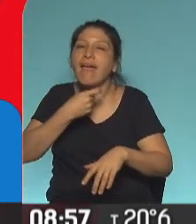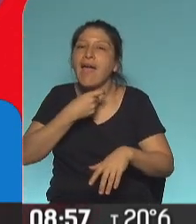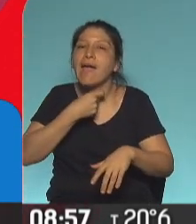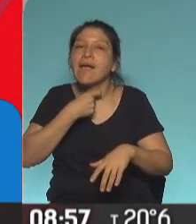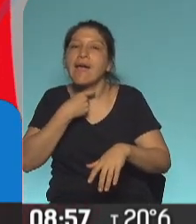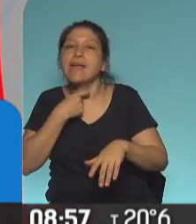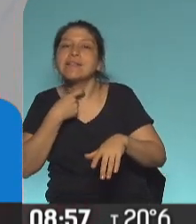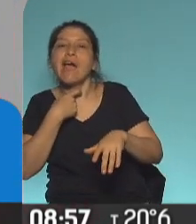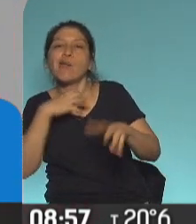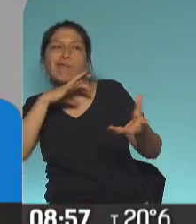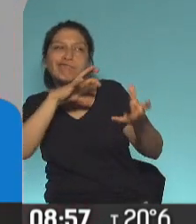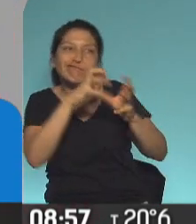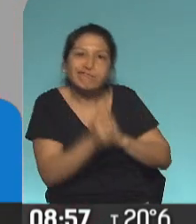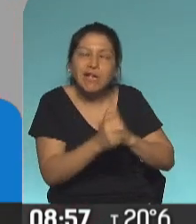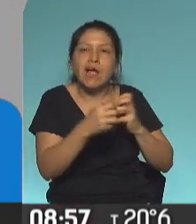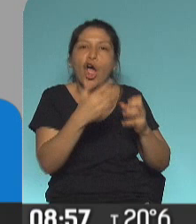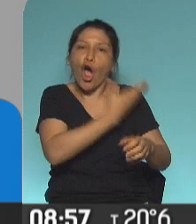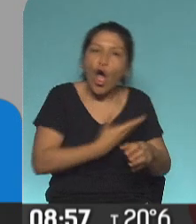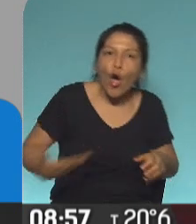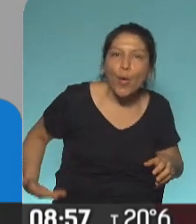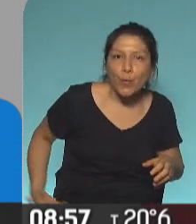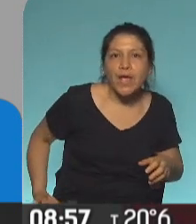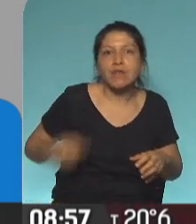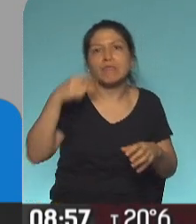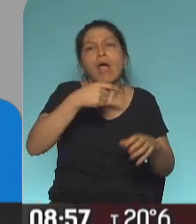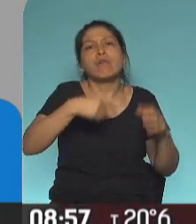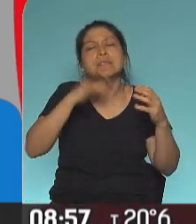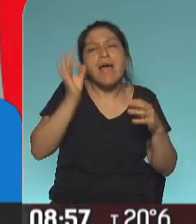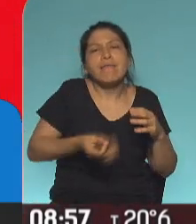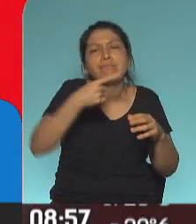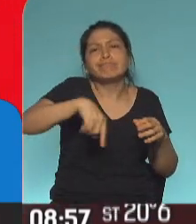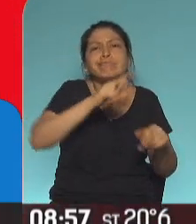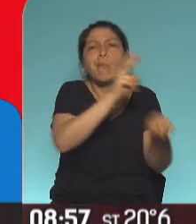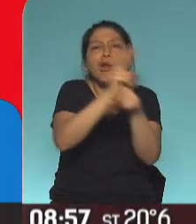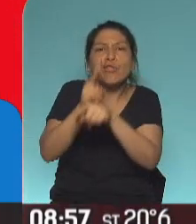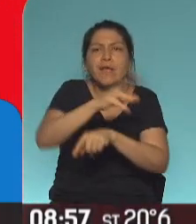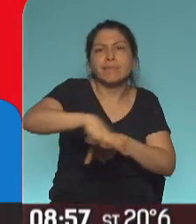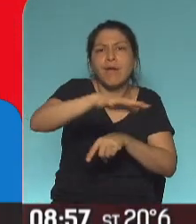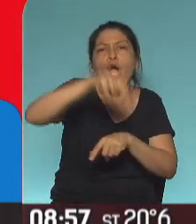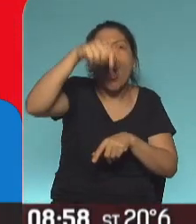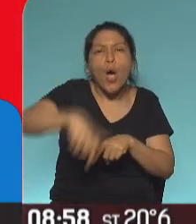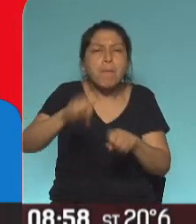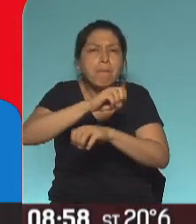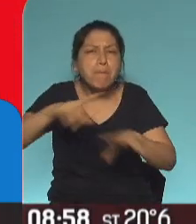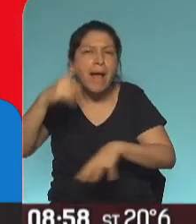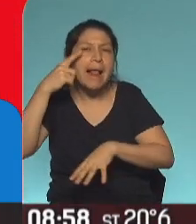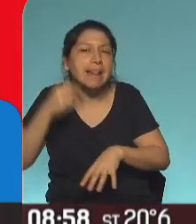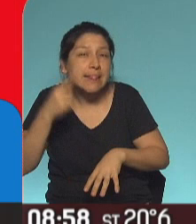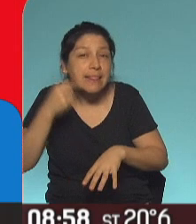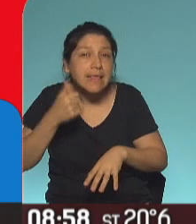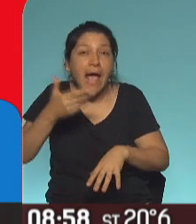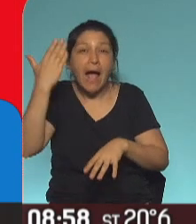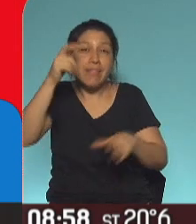buscó desde que se desató la segunda pandemia proteger la salud de los argentinos hoy es un mal día para los que pretendieron inocularle a la